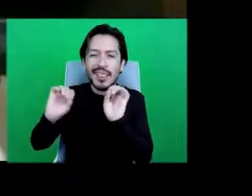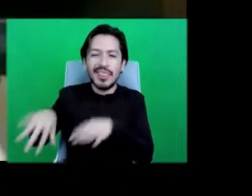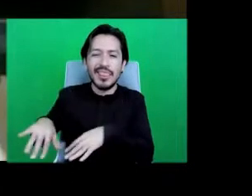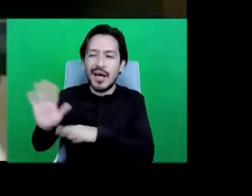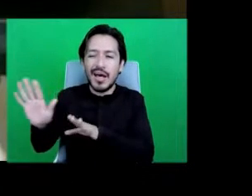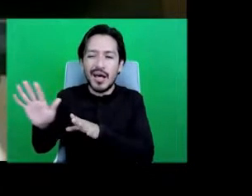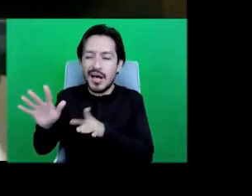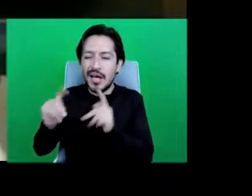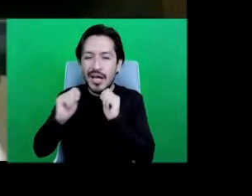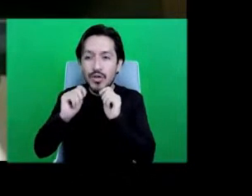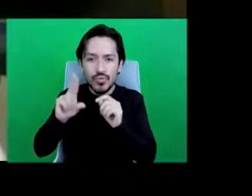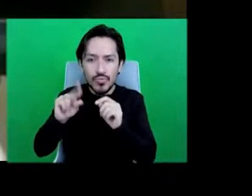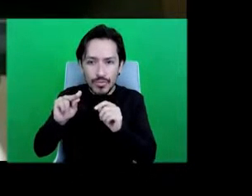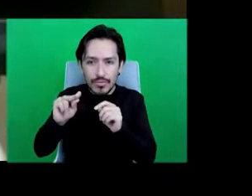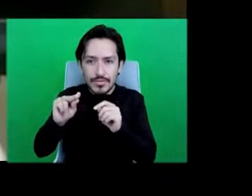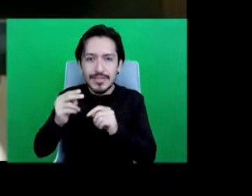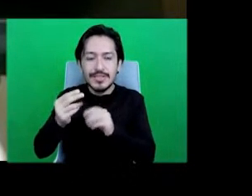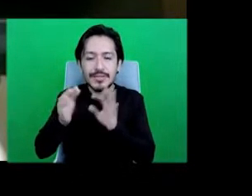que está sucediendo